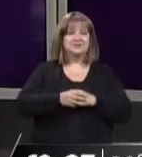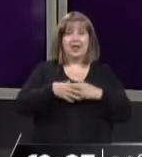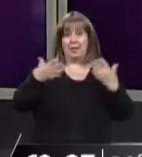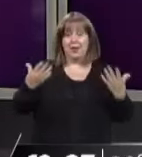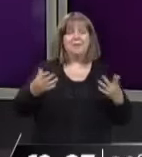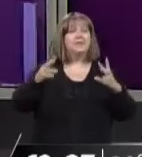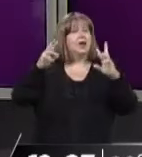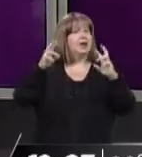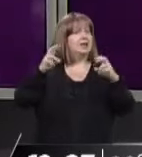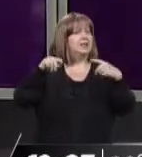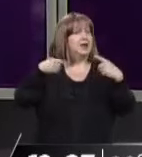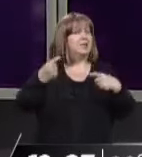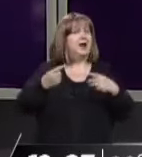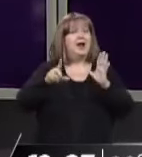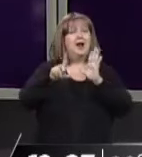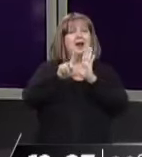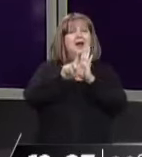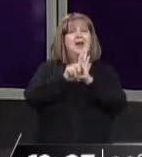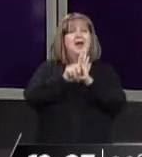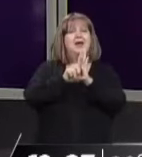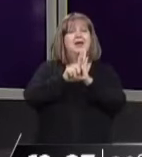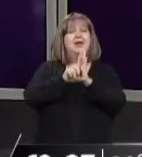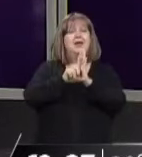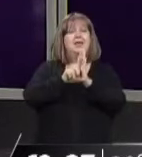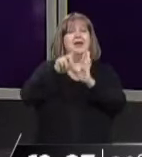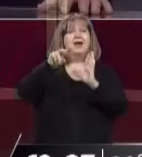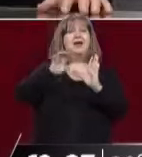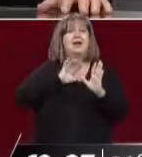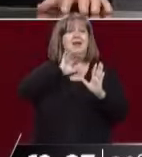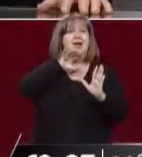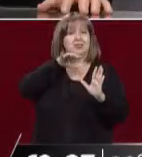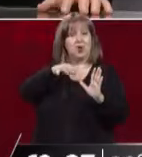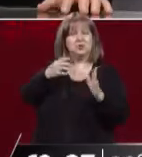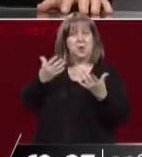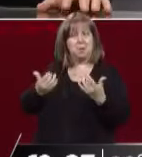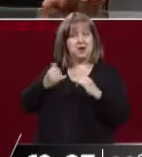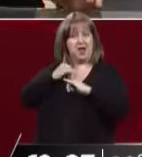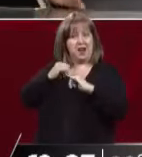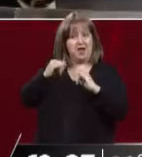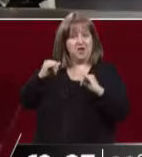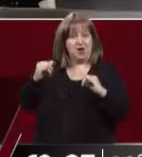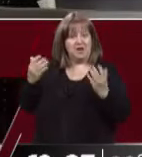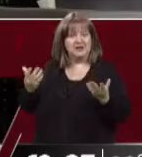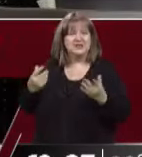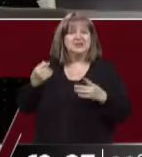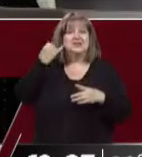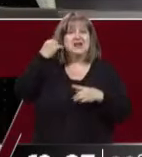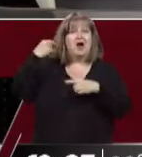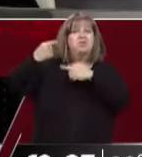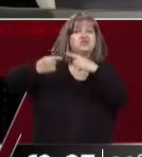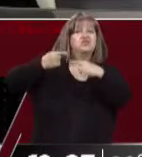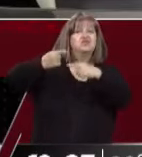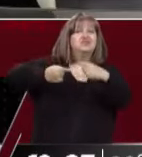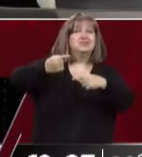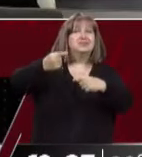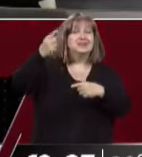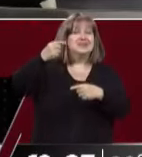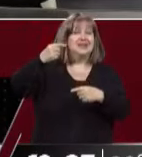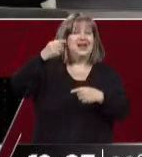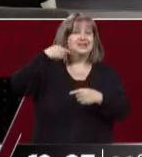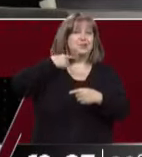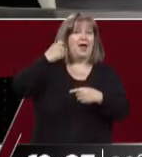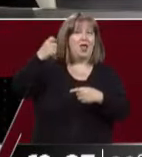Muy bien, y vamos a hablar ahora de la ley de nietos, Sofía Fernández, porque es una gran novedad para los descendientes de españoles, pero con algunos